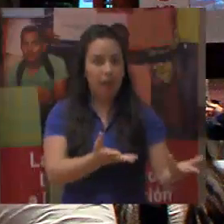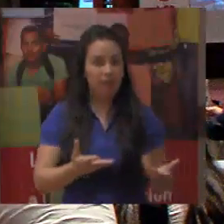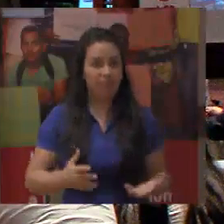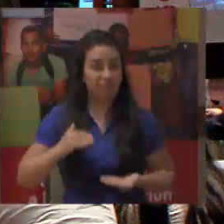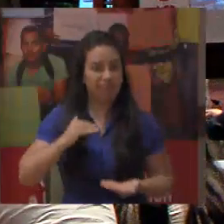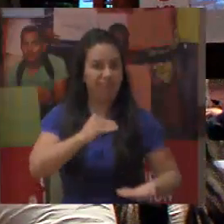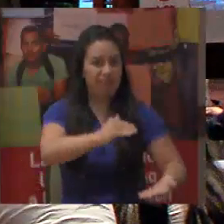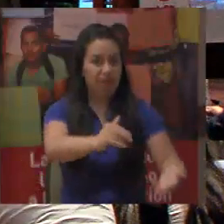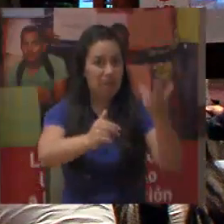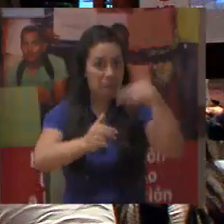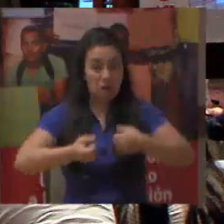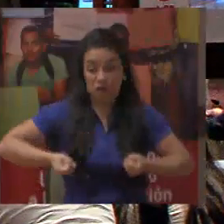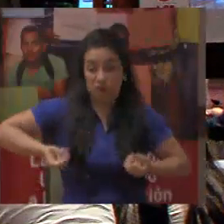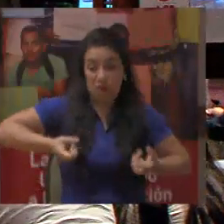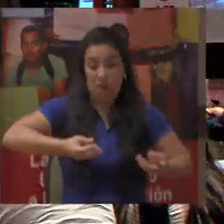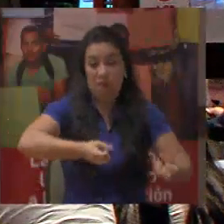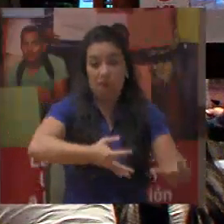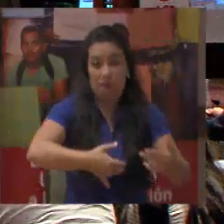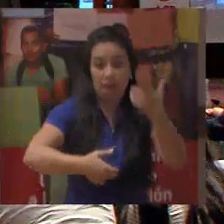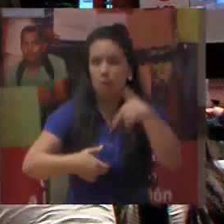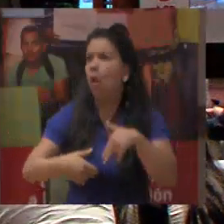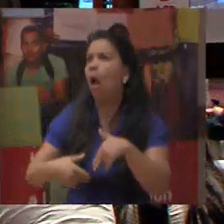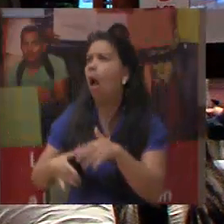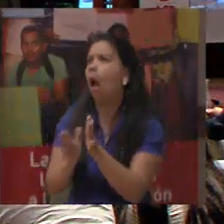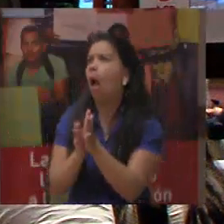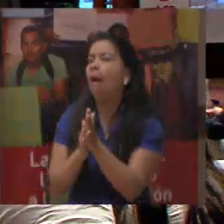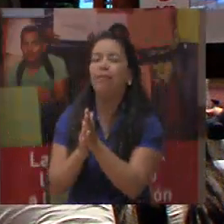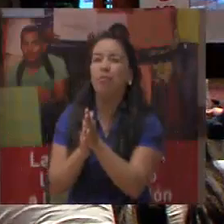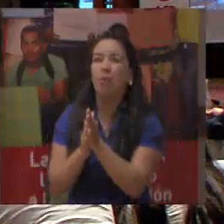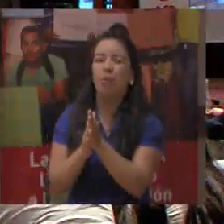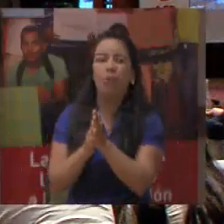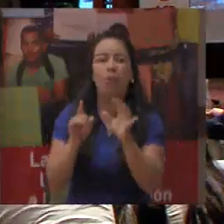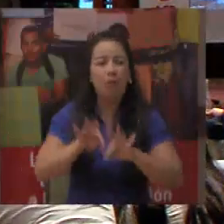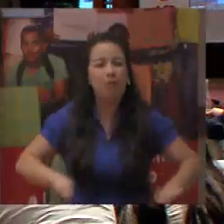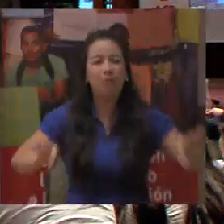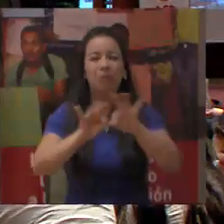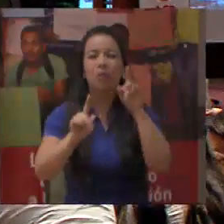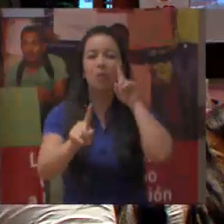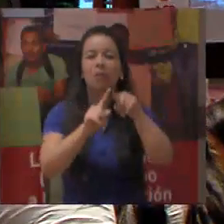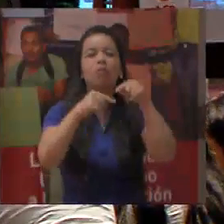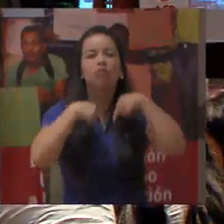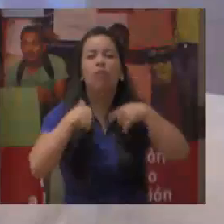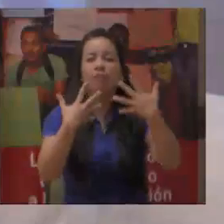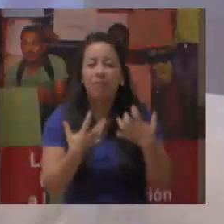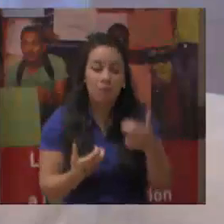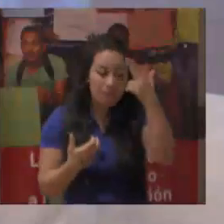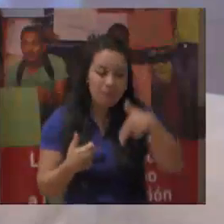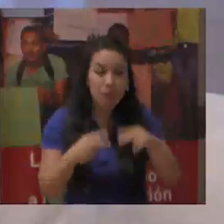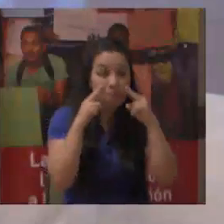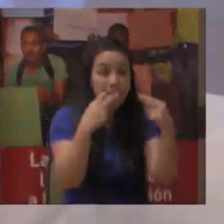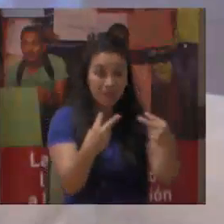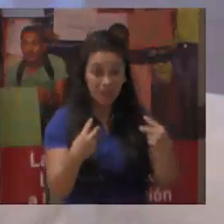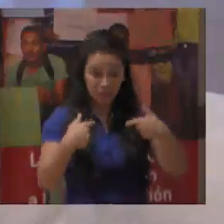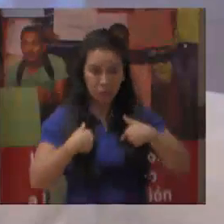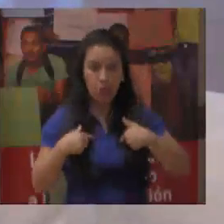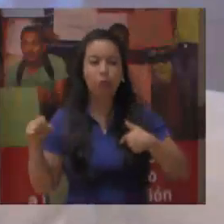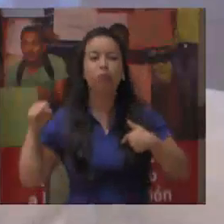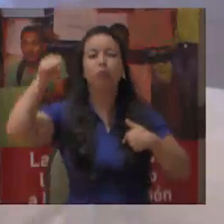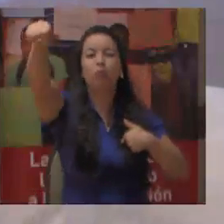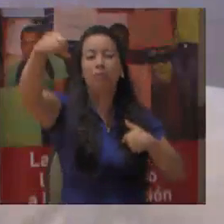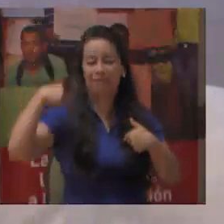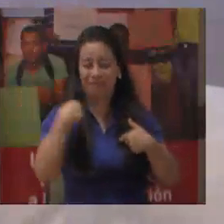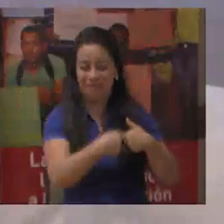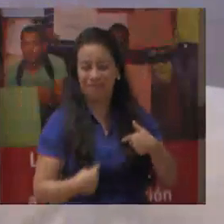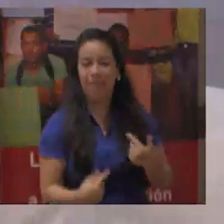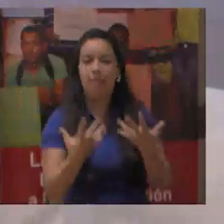andar, sino porque su papá en realidad ayudó a construir de este un país mejor, a que esta realmente sea la primera generación de colombianos